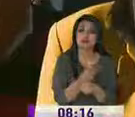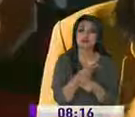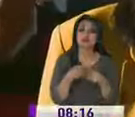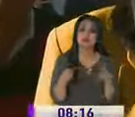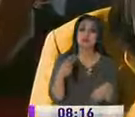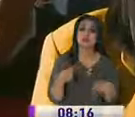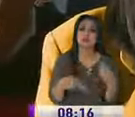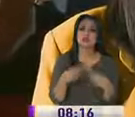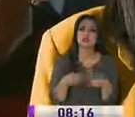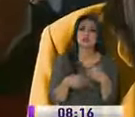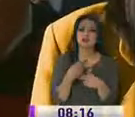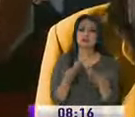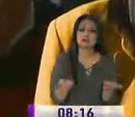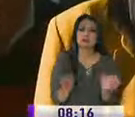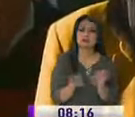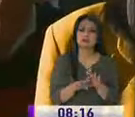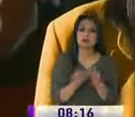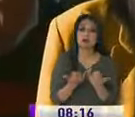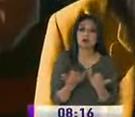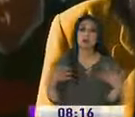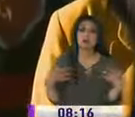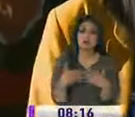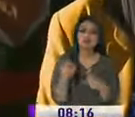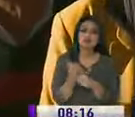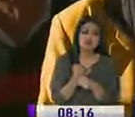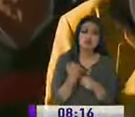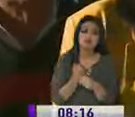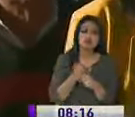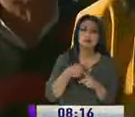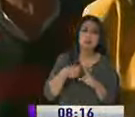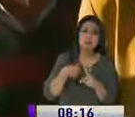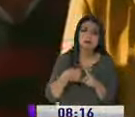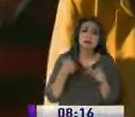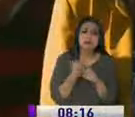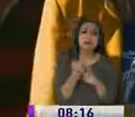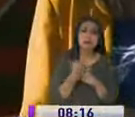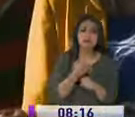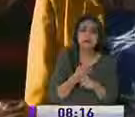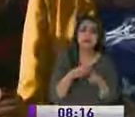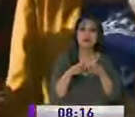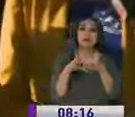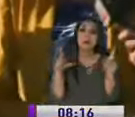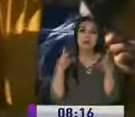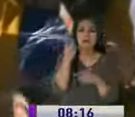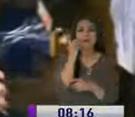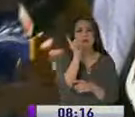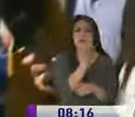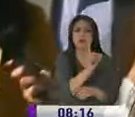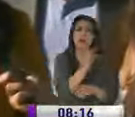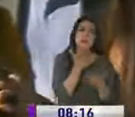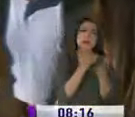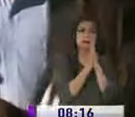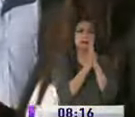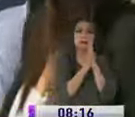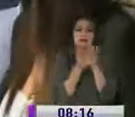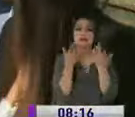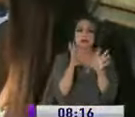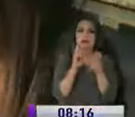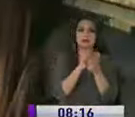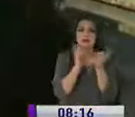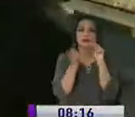negocios empezaron a sufrir y hemos venido trabajando meses con los vecinos para que la empresa de pasajeros revise su decisión, y la empresa ha revisado